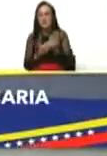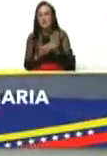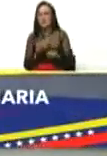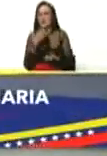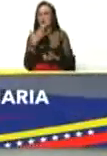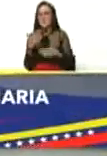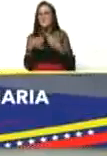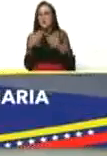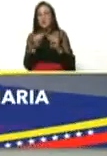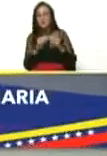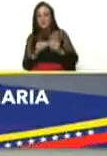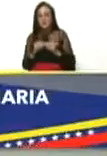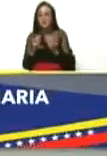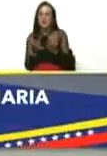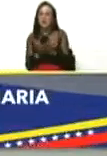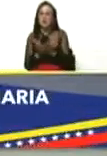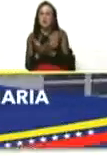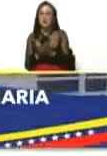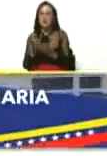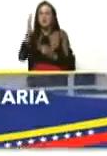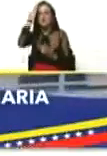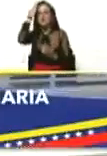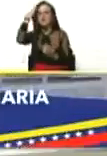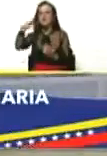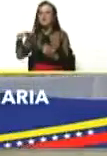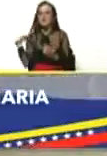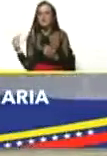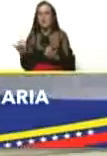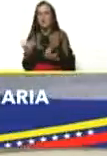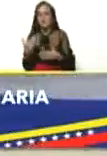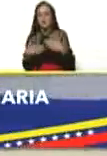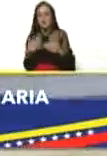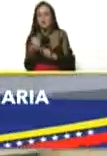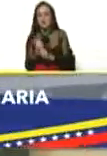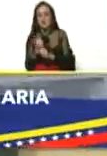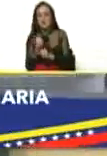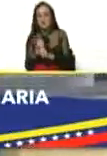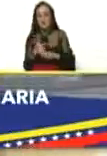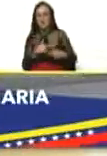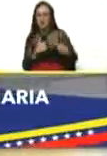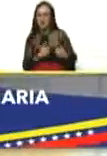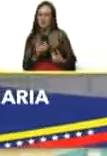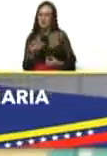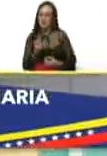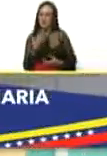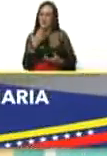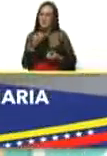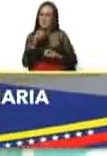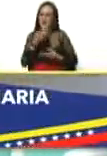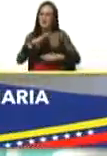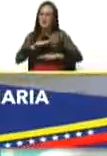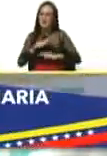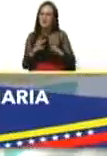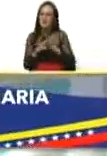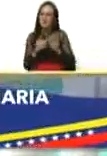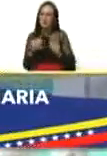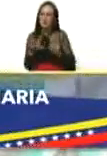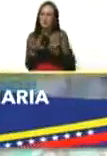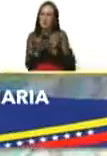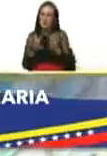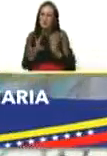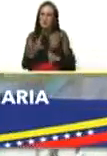esta escuela. Piense y crea que realmente estamos haciendo el trabajo de corazón para el beneficio de toda la colectividad